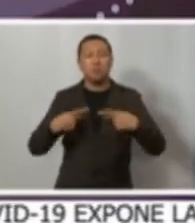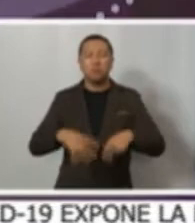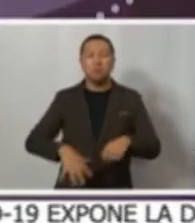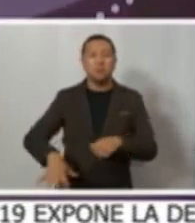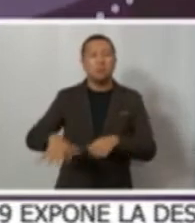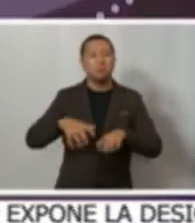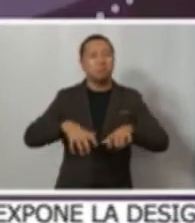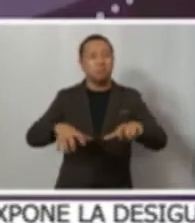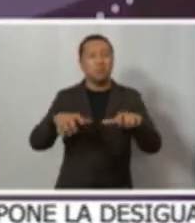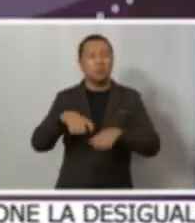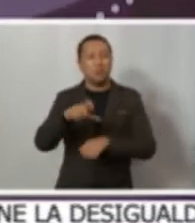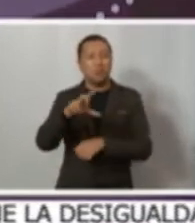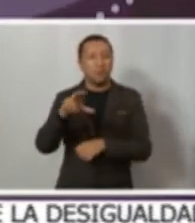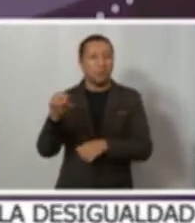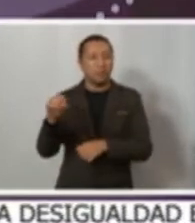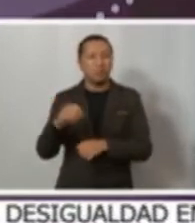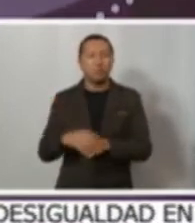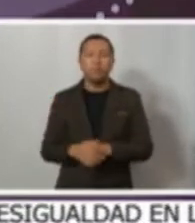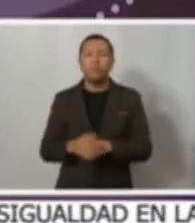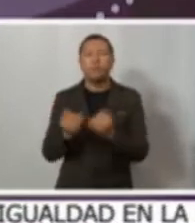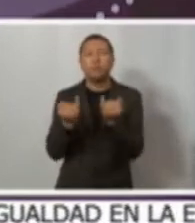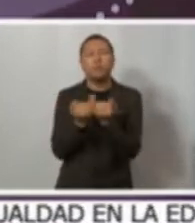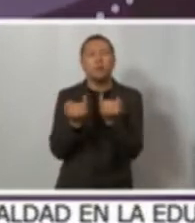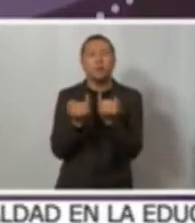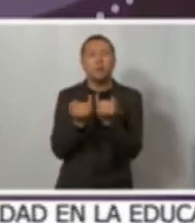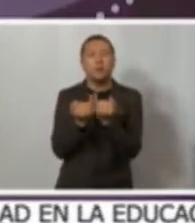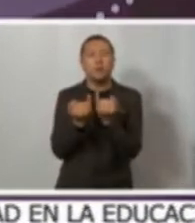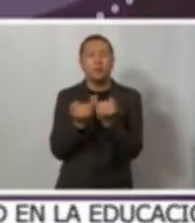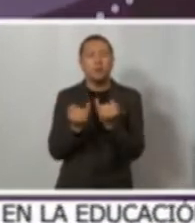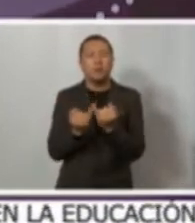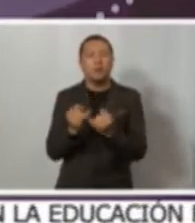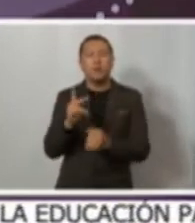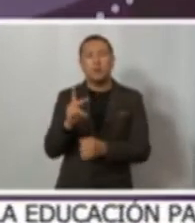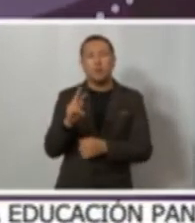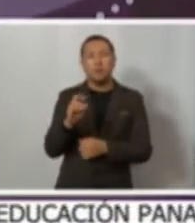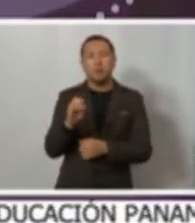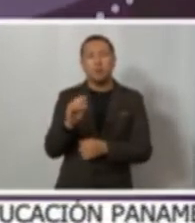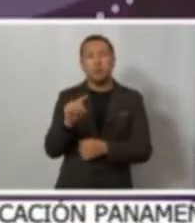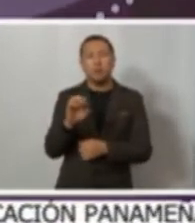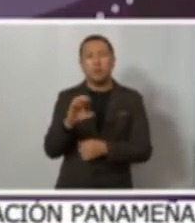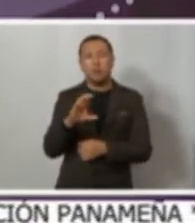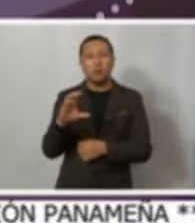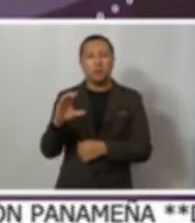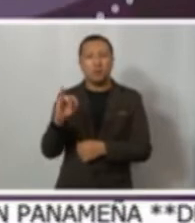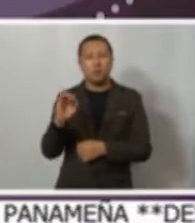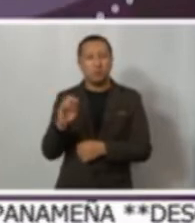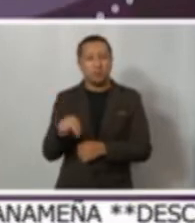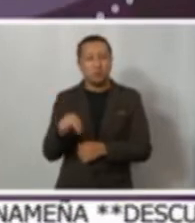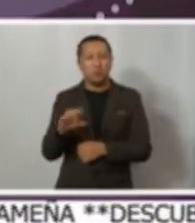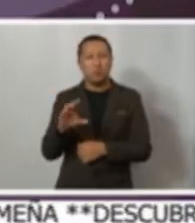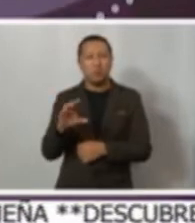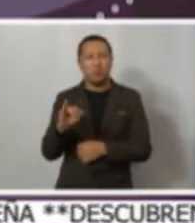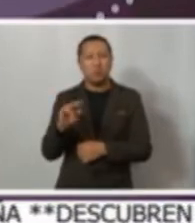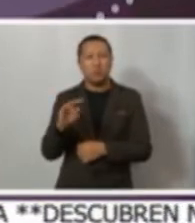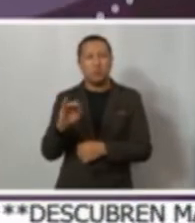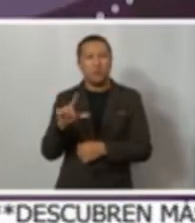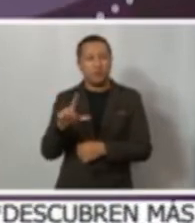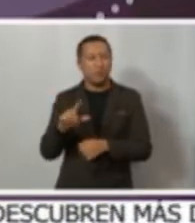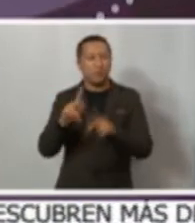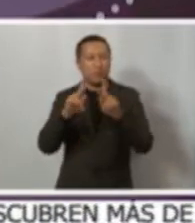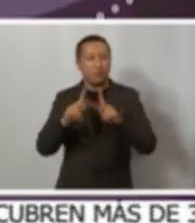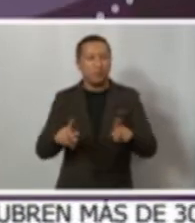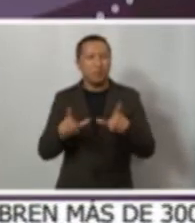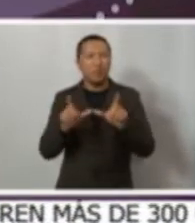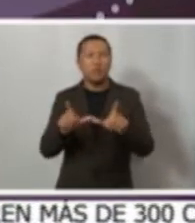Y también hace un ratito Protección Civil sube un video a las redes sociales de cómo se encuentra el